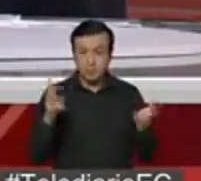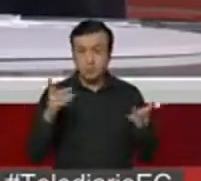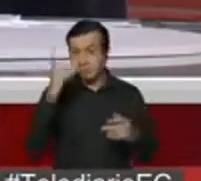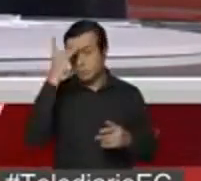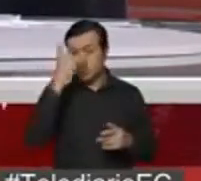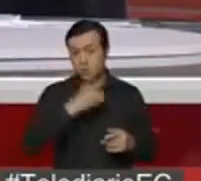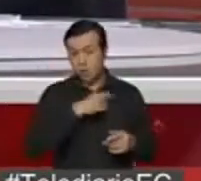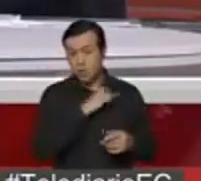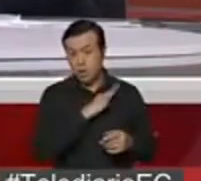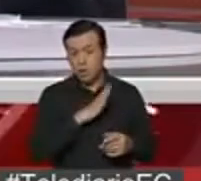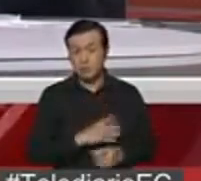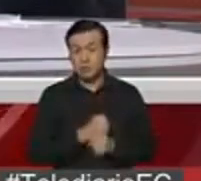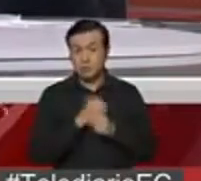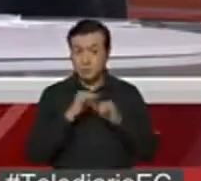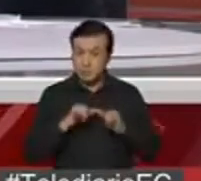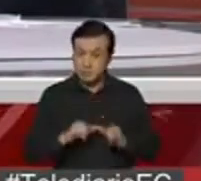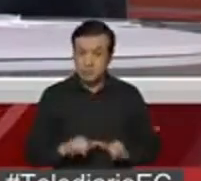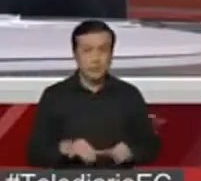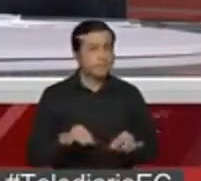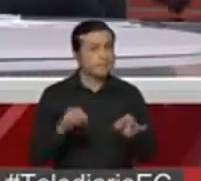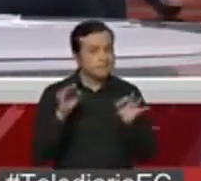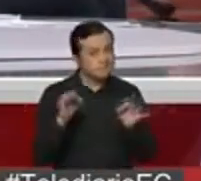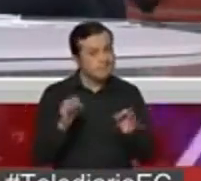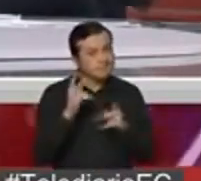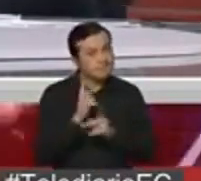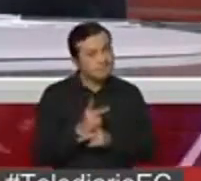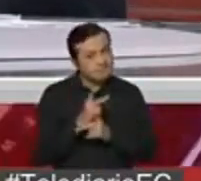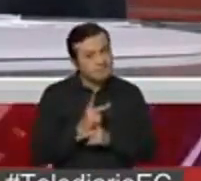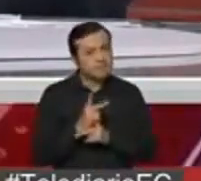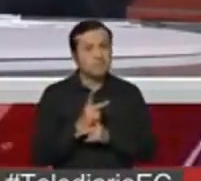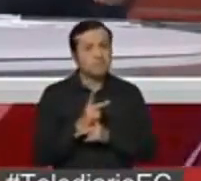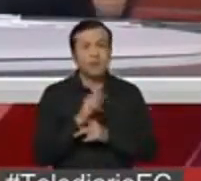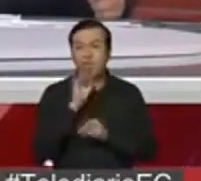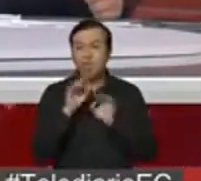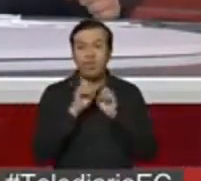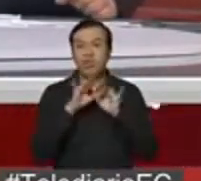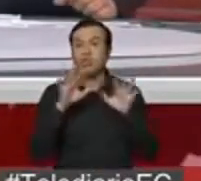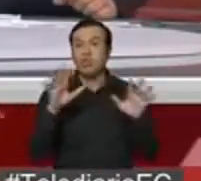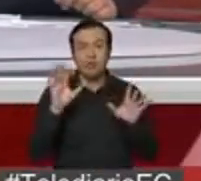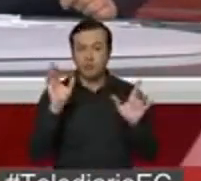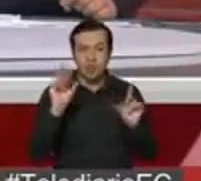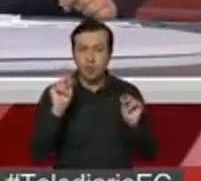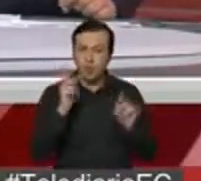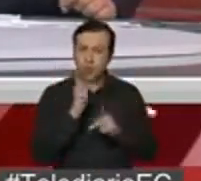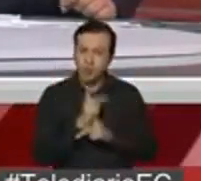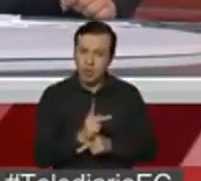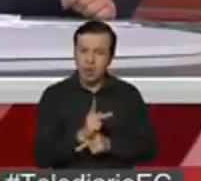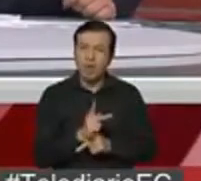de bioseguridad se puedan cumplir de manera efectiva para evitar una expansión, una propagación de la enfermedad?